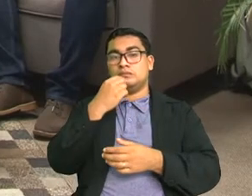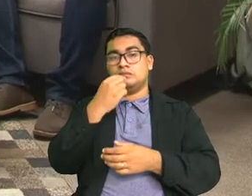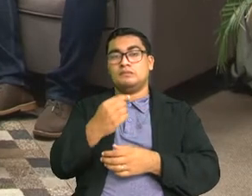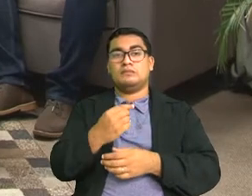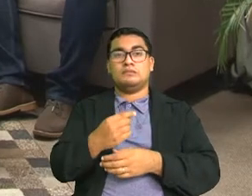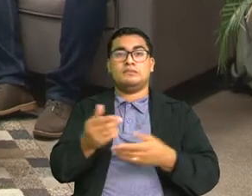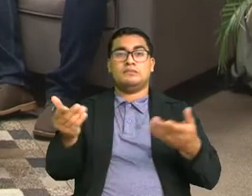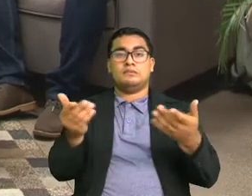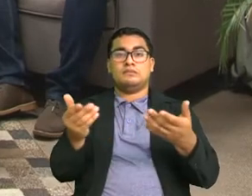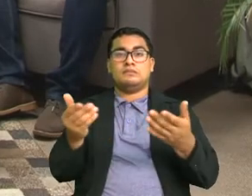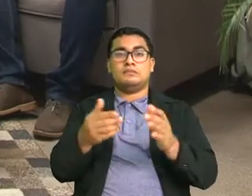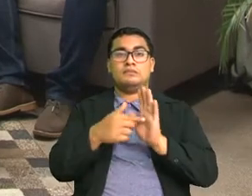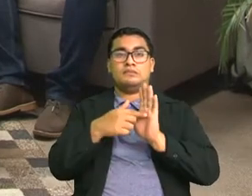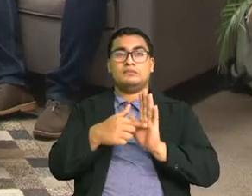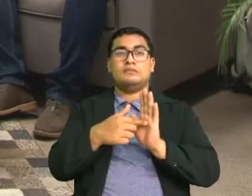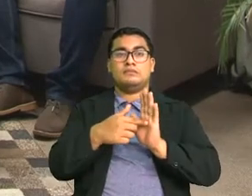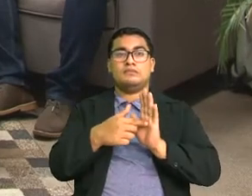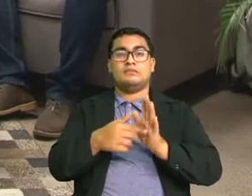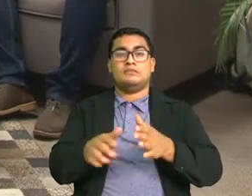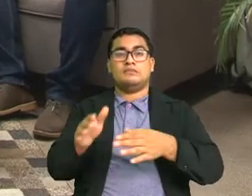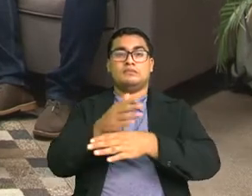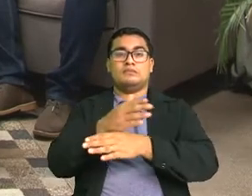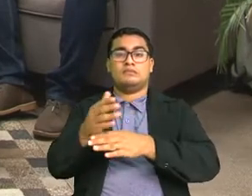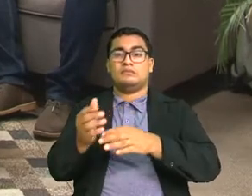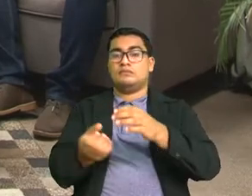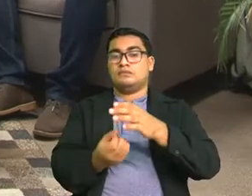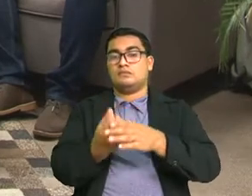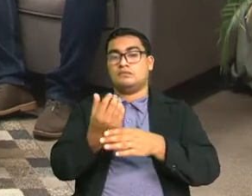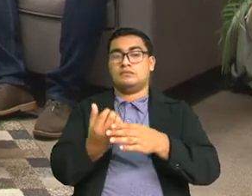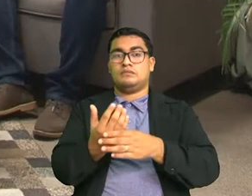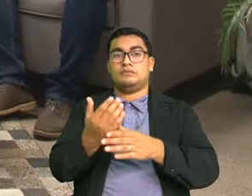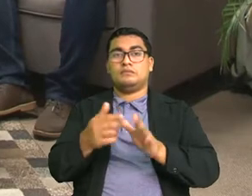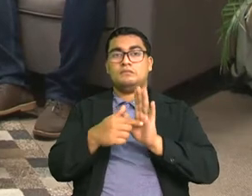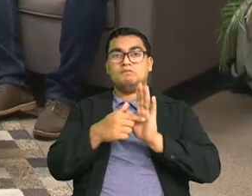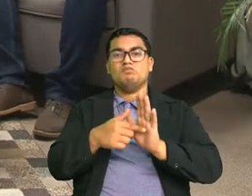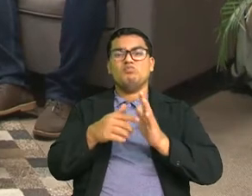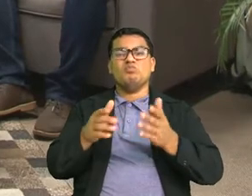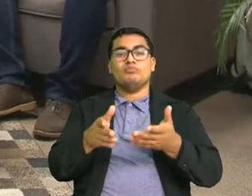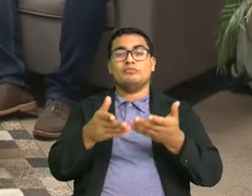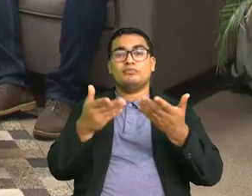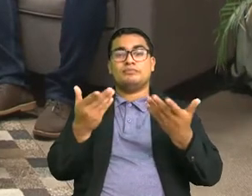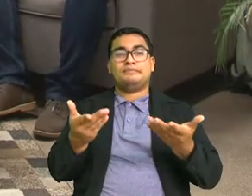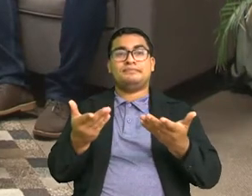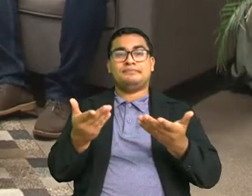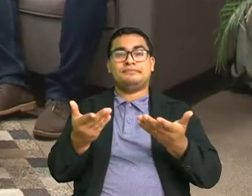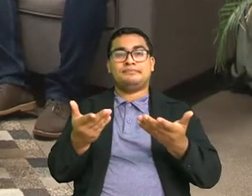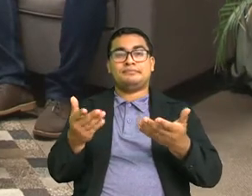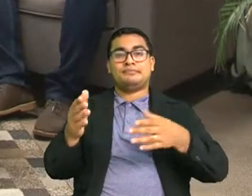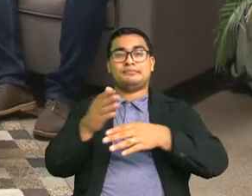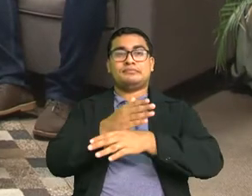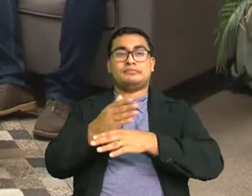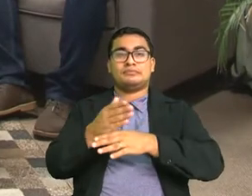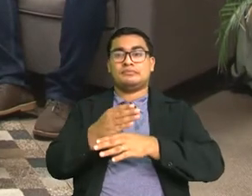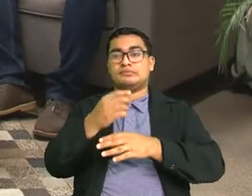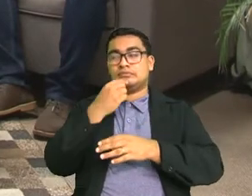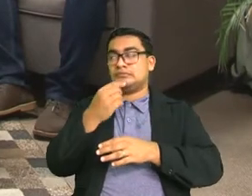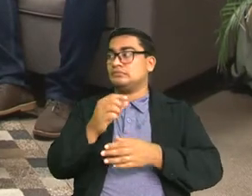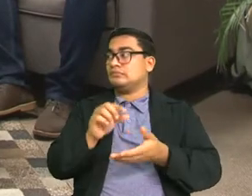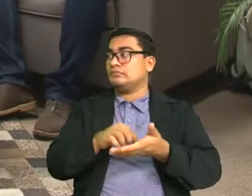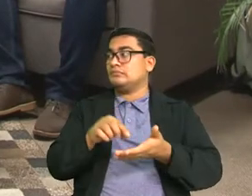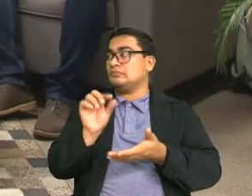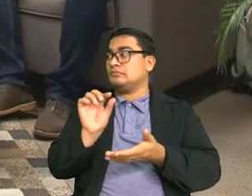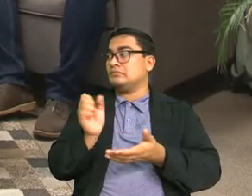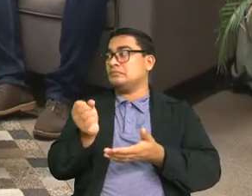cuando se les incluía a los pequeños productores y solamente para facilitarles grano no es decir en semilla